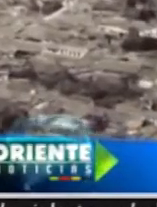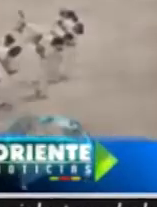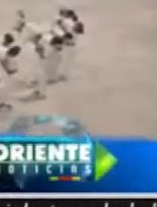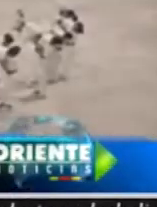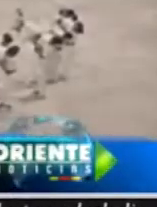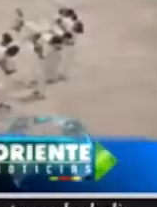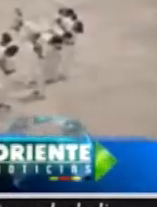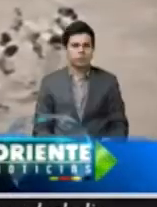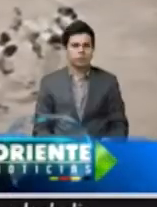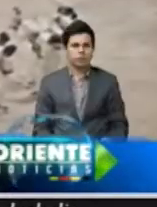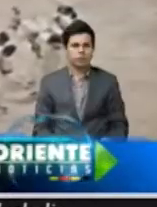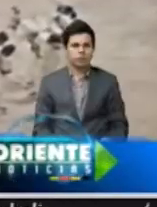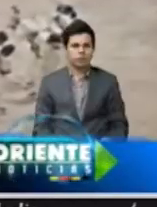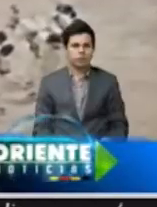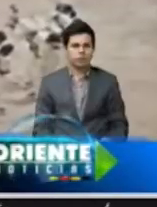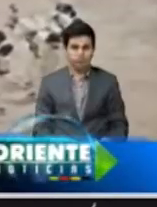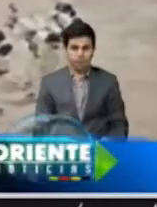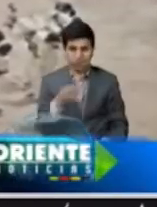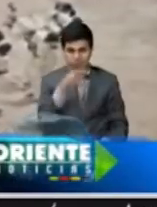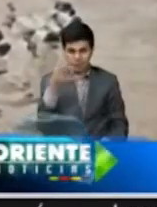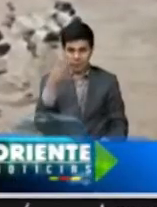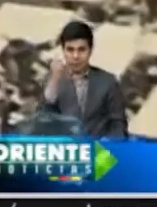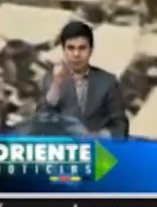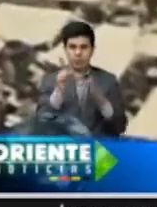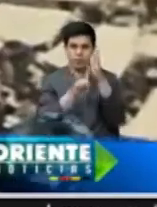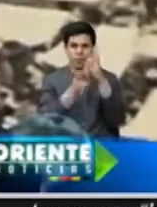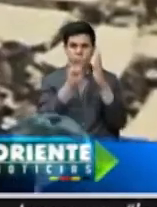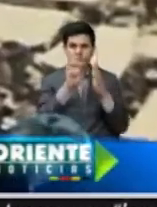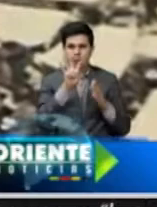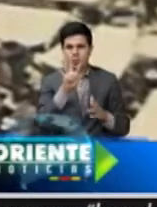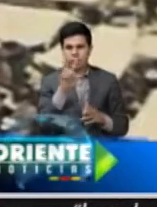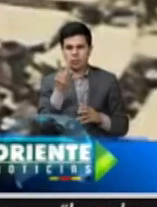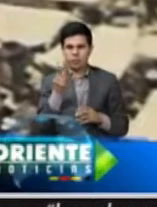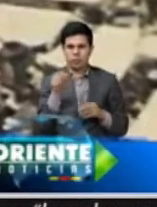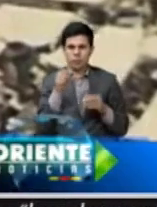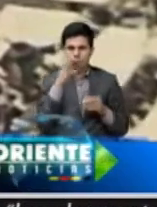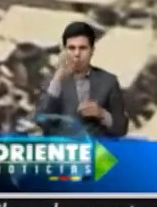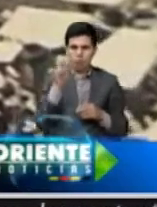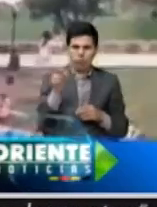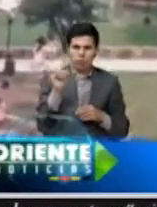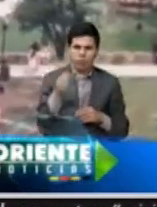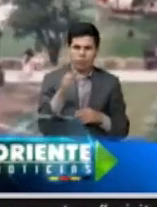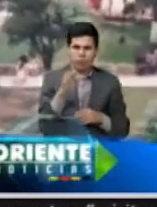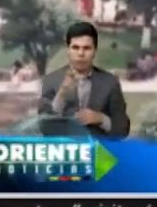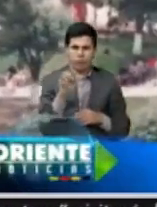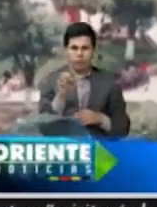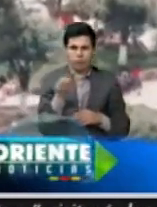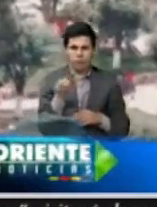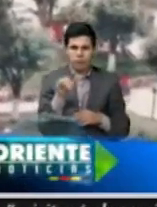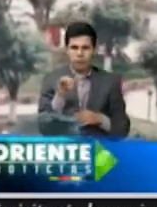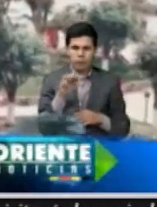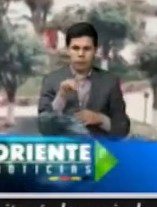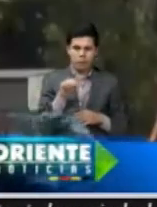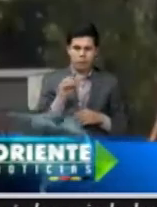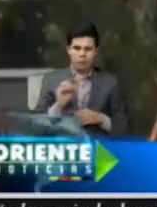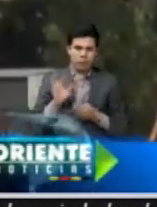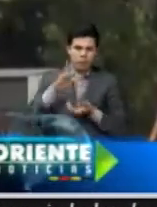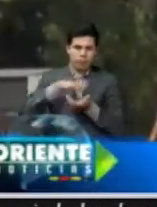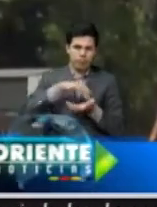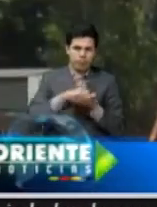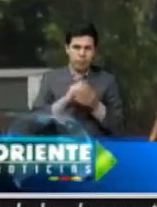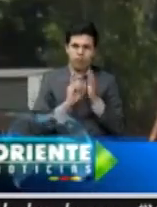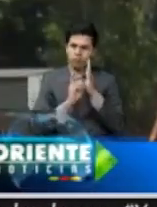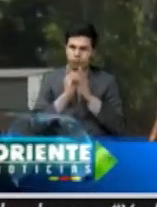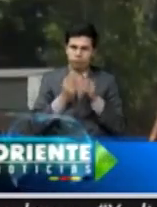un 10 de marzo de 1542, Jerónimo de Aguayo funda la ciudad de Málaga. Con el correr de los años, el desarrollo se hace presente